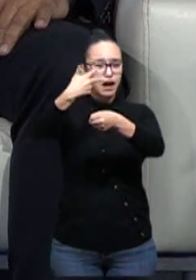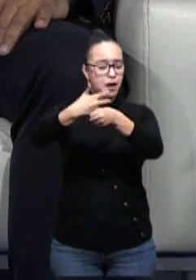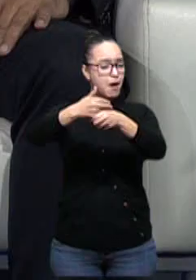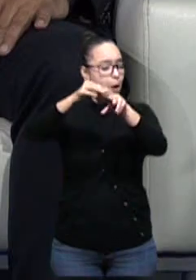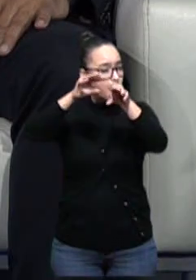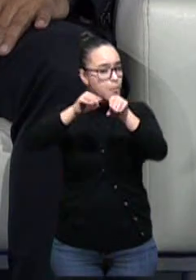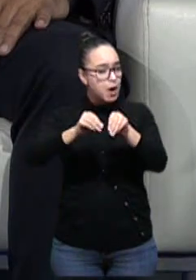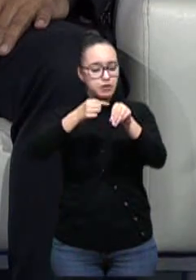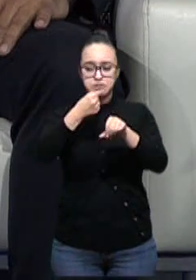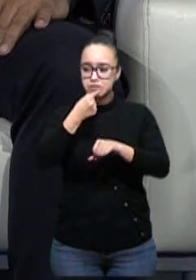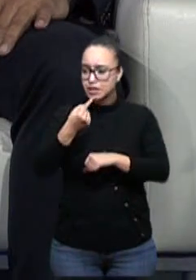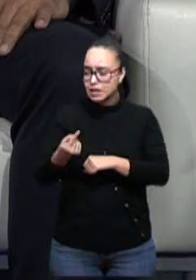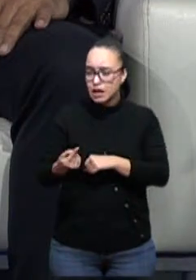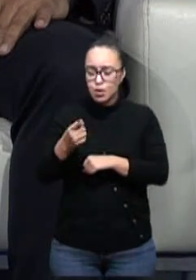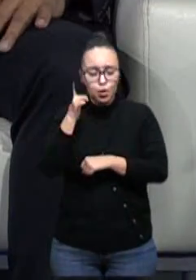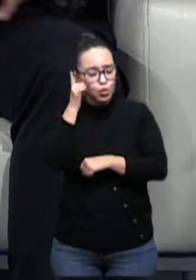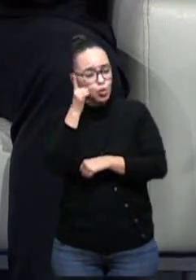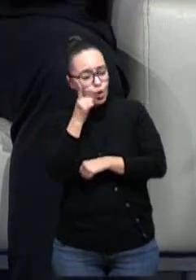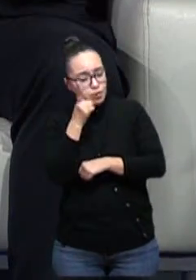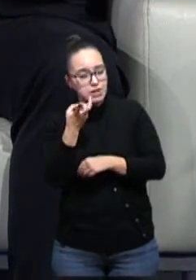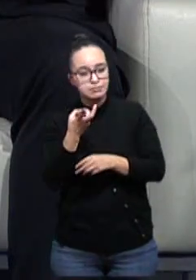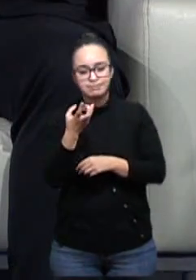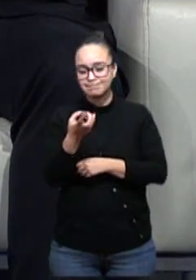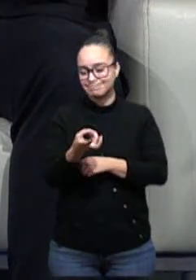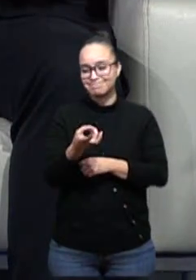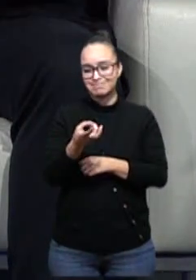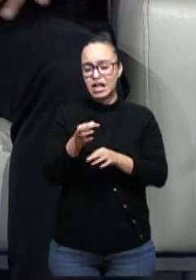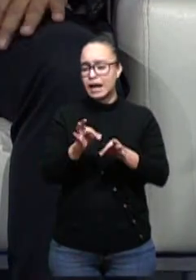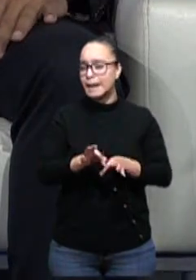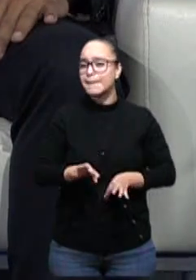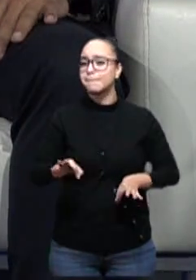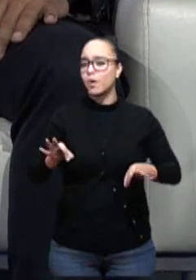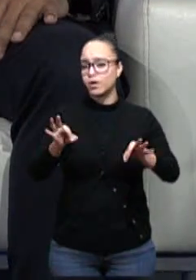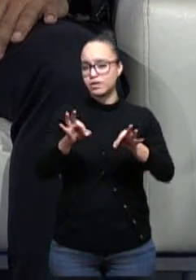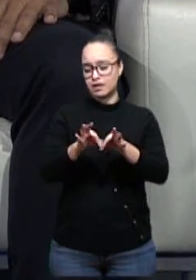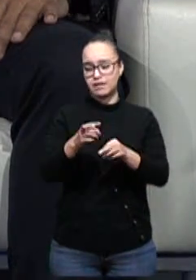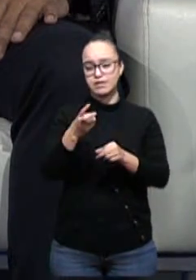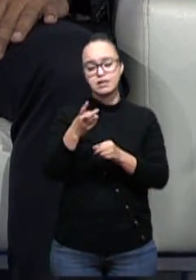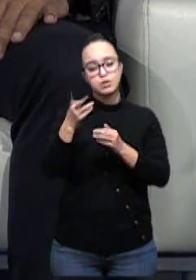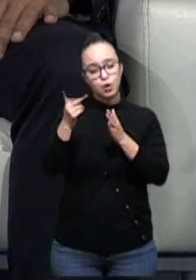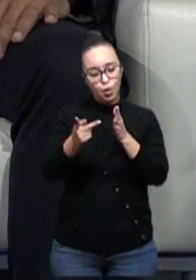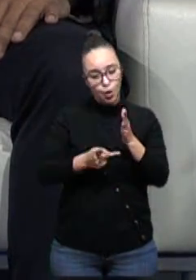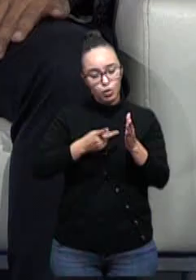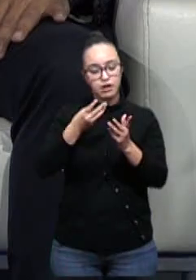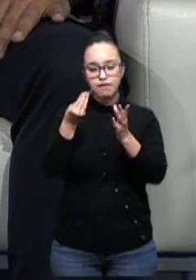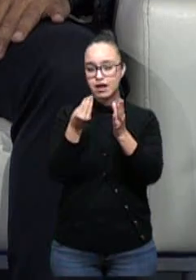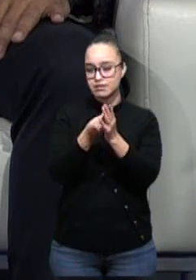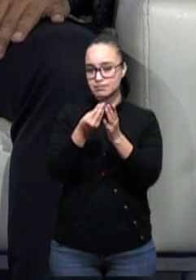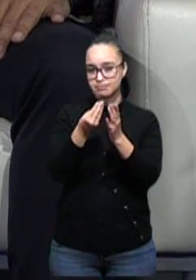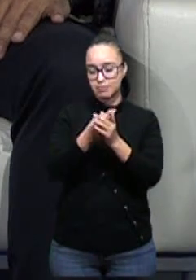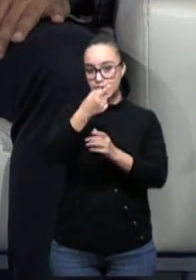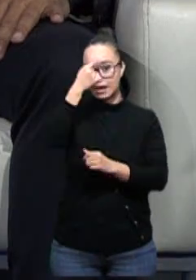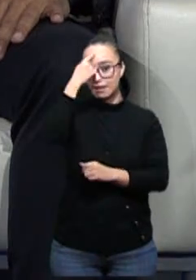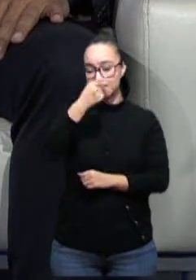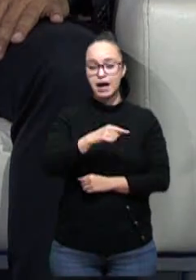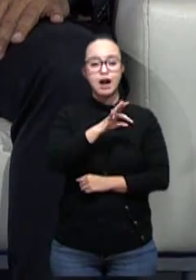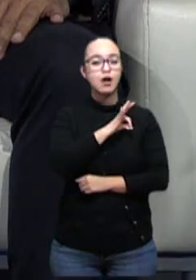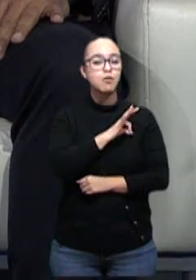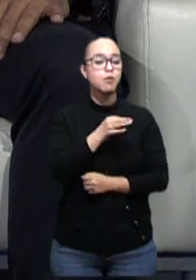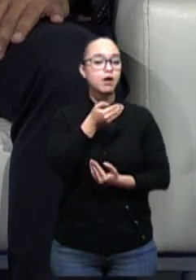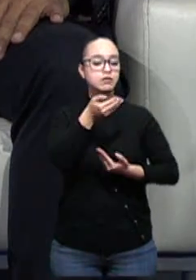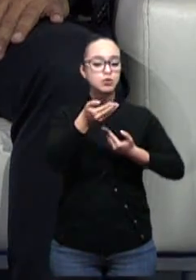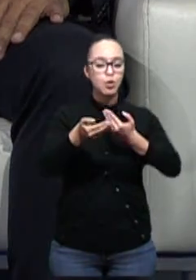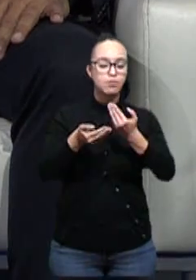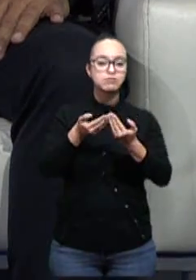los niños no se levantan, perdieron hábitos, por eso decía yo, es importante ya regresar, por una parte, para que ellos tengan esa socialización con